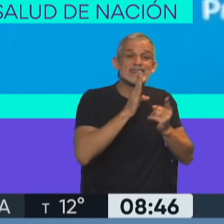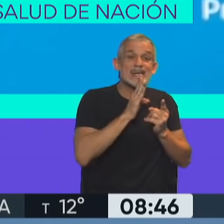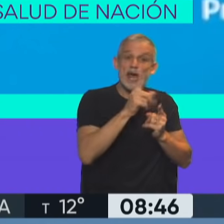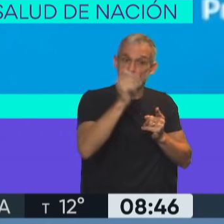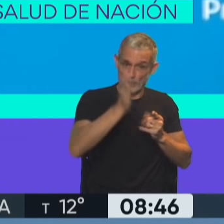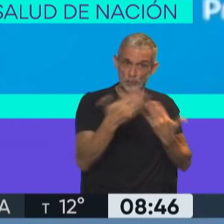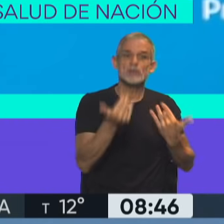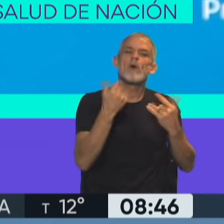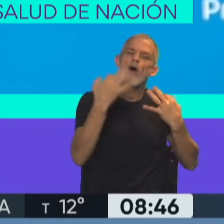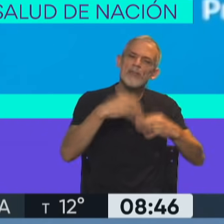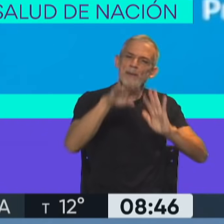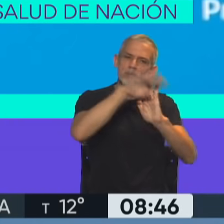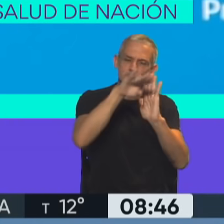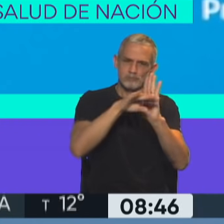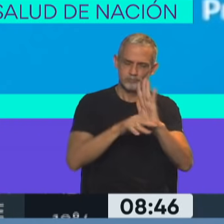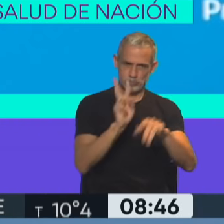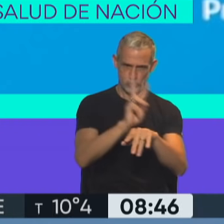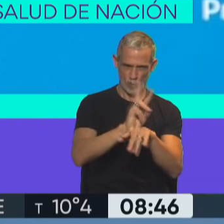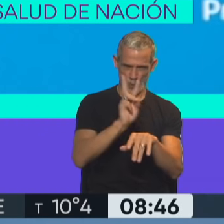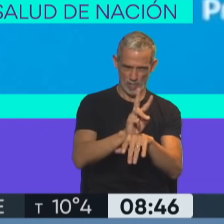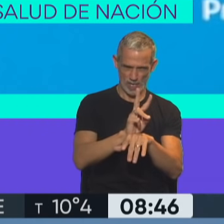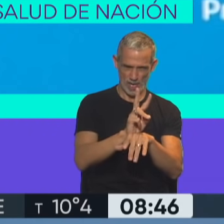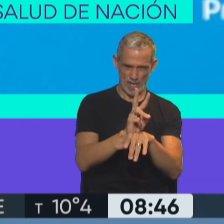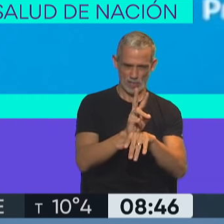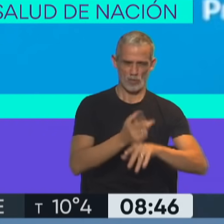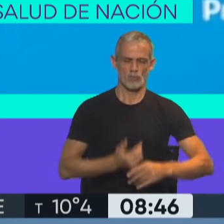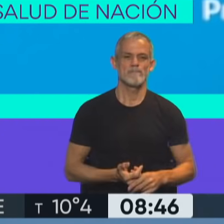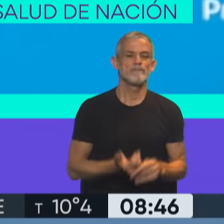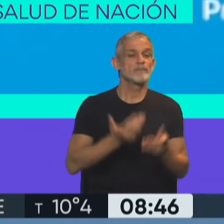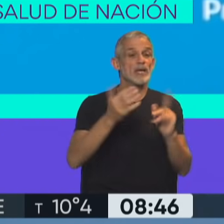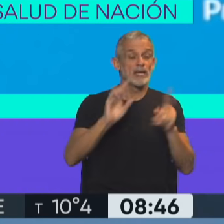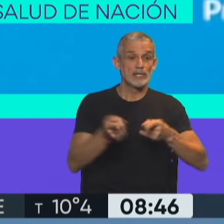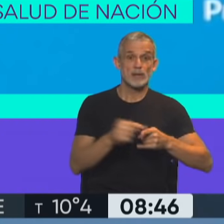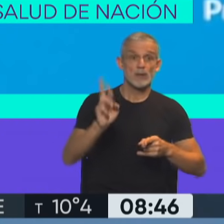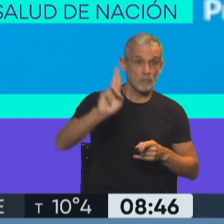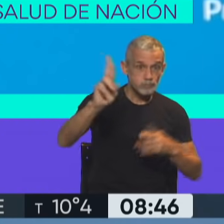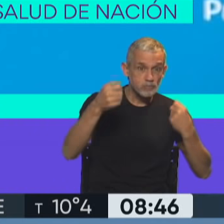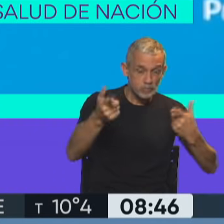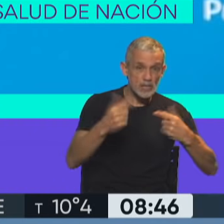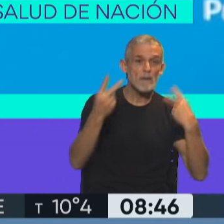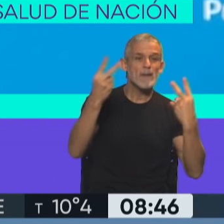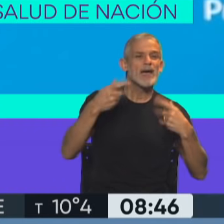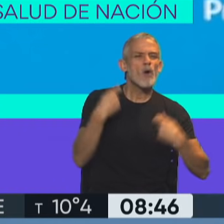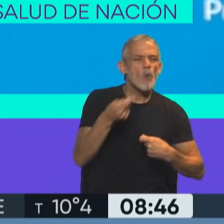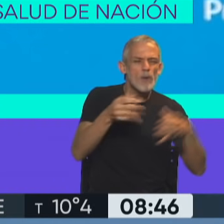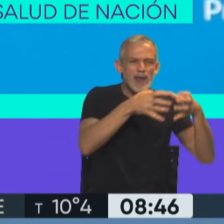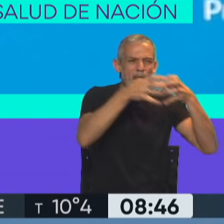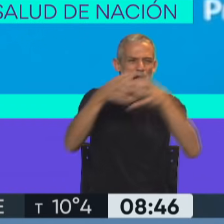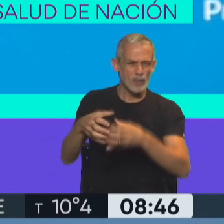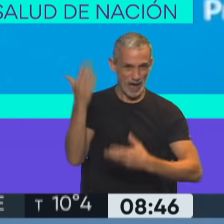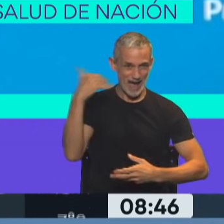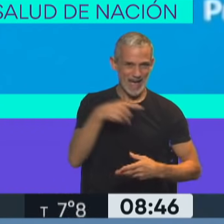siempre manteniendo las medidas de prevención. Se autorizan los viajes de jubilados y jubiladas que